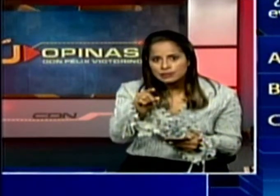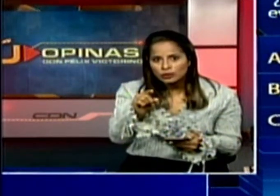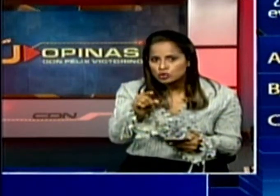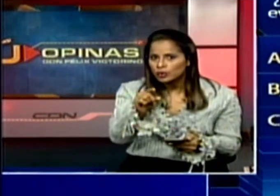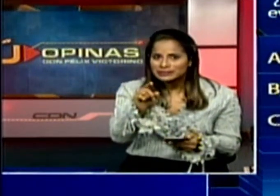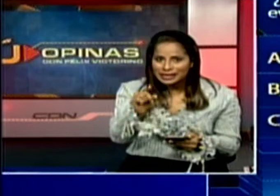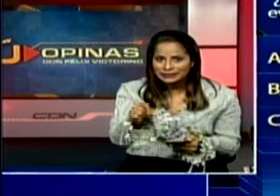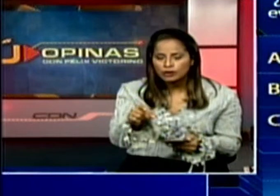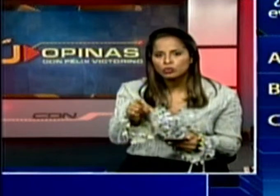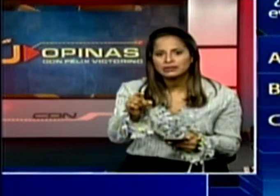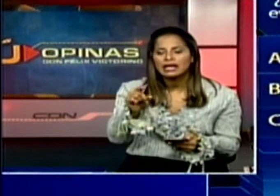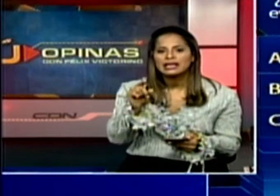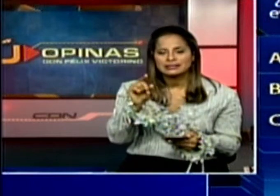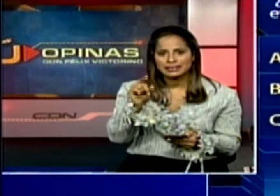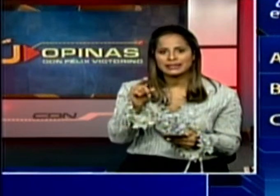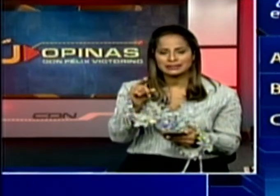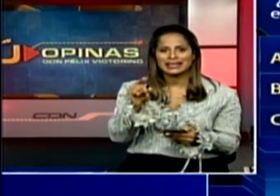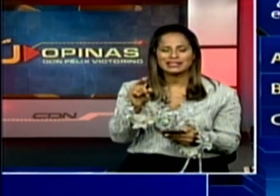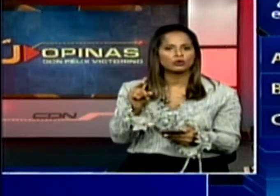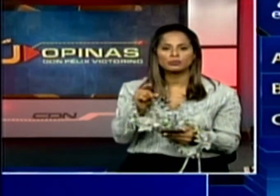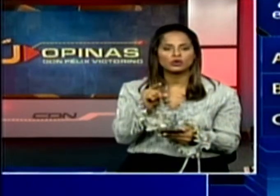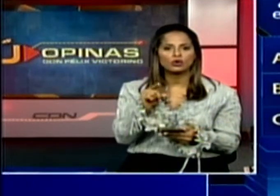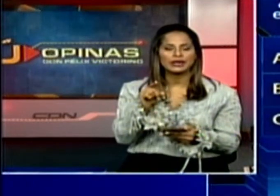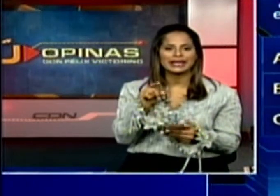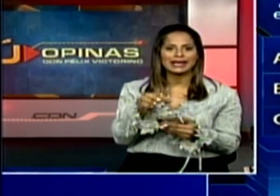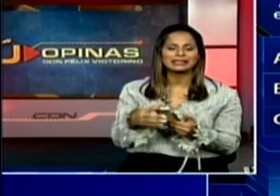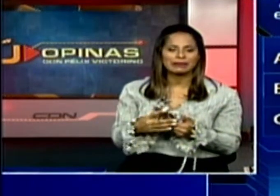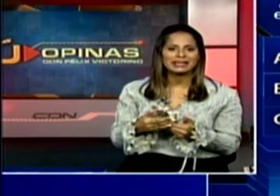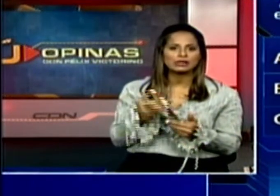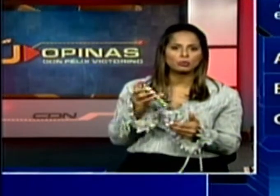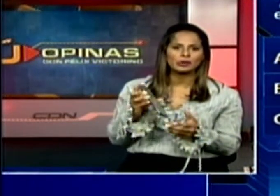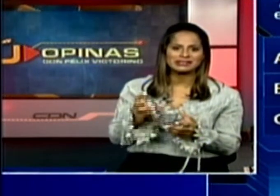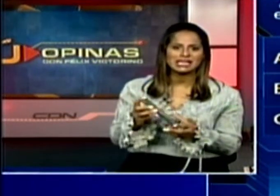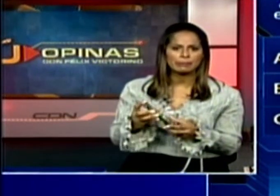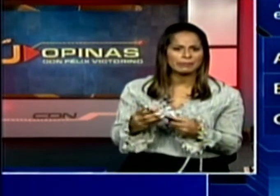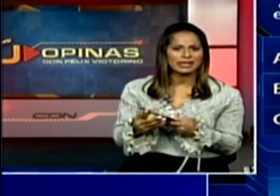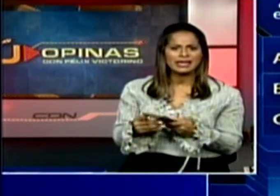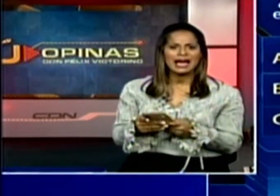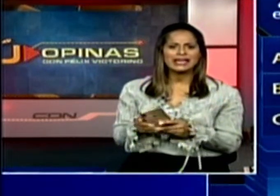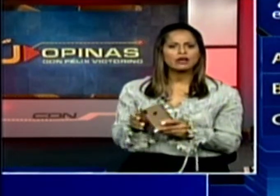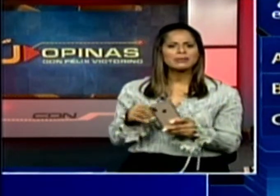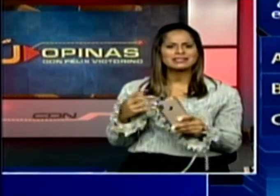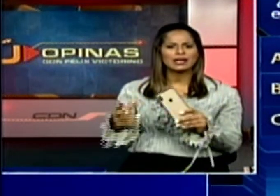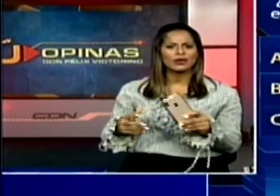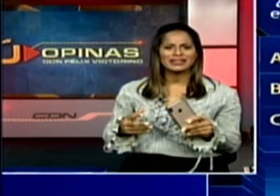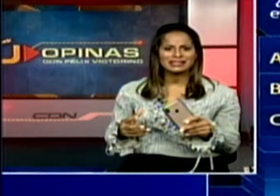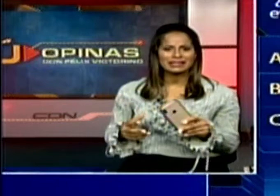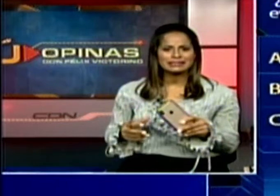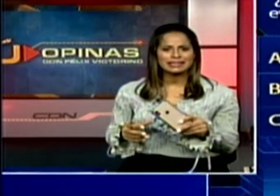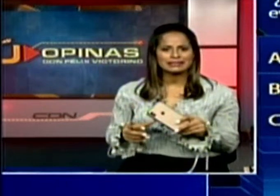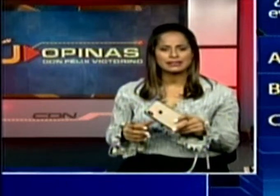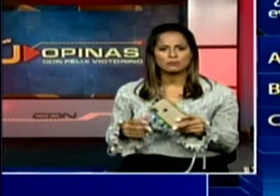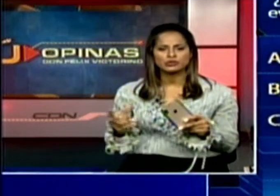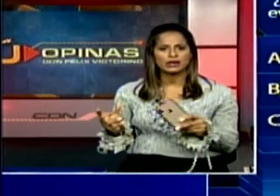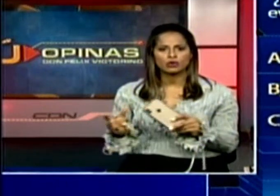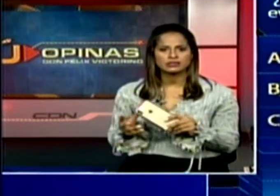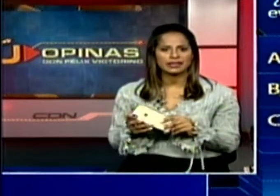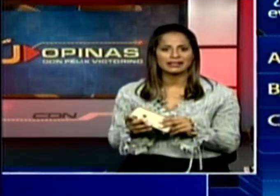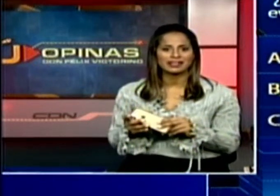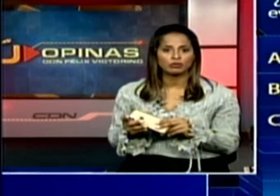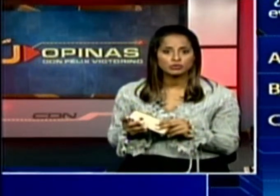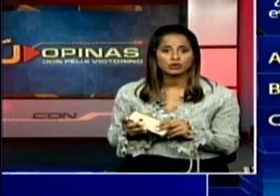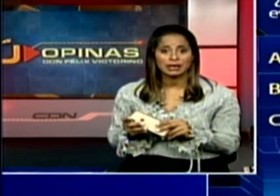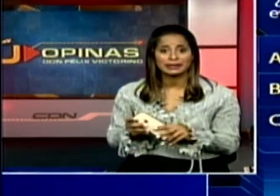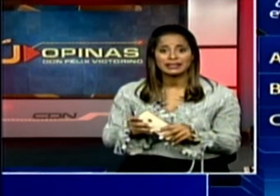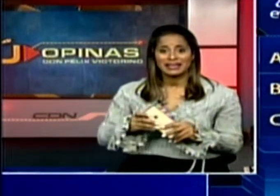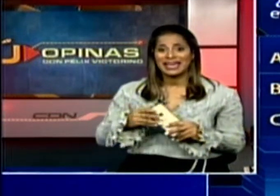clase de situaciones, gente junta, se resolvió a través de tu policía, PP. Hay que comenzar ahora a digitalizarse y muchas cosas que